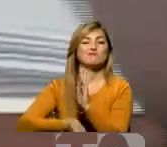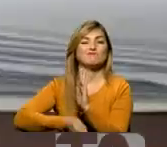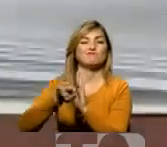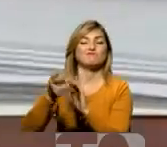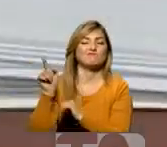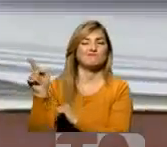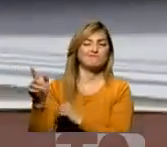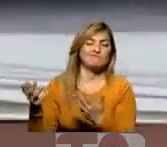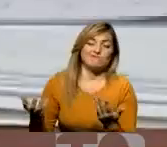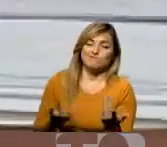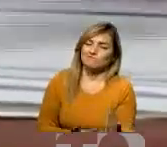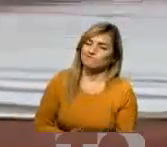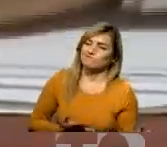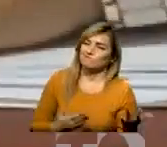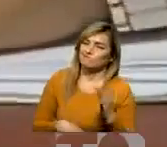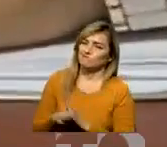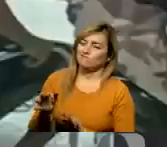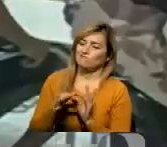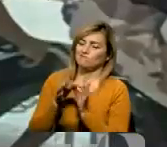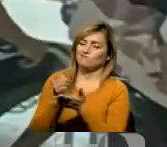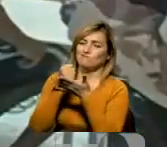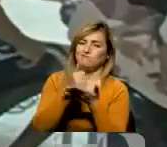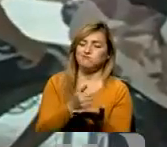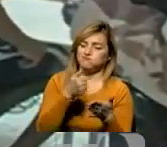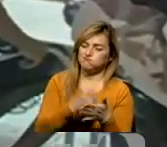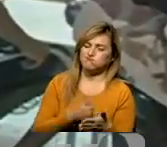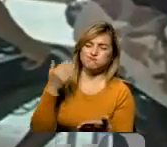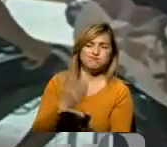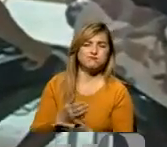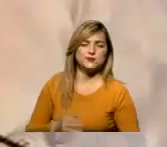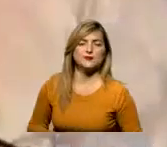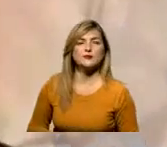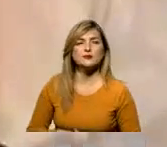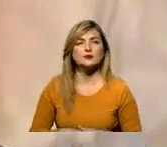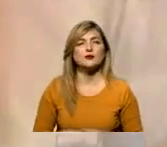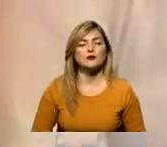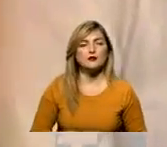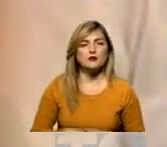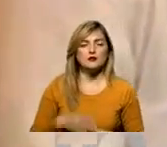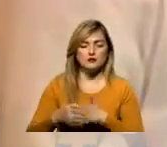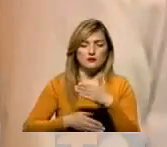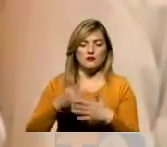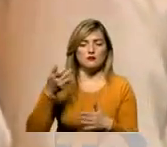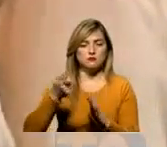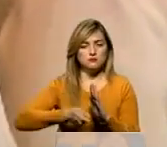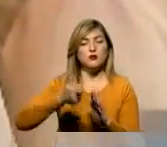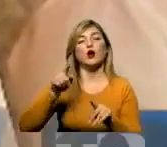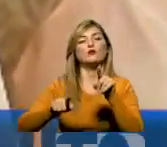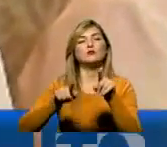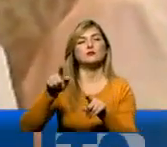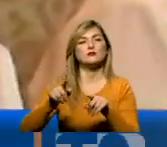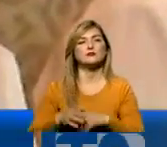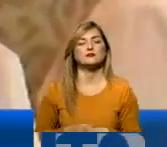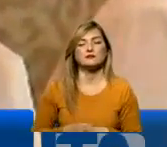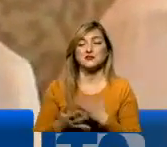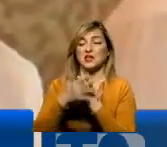de quienes dijo se espera mayor colaboración para combatir a la delincuencia. los procedimientos, en algunas ocasiones